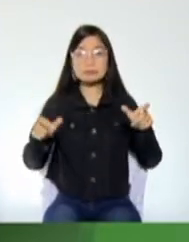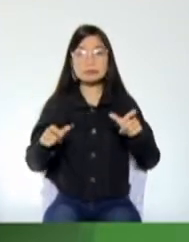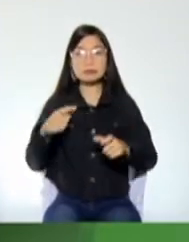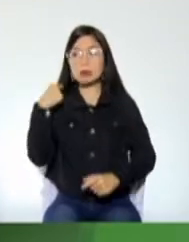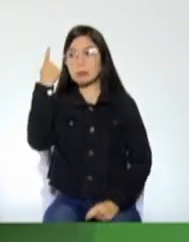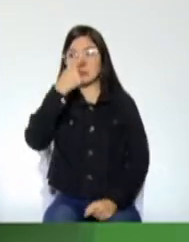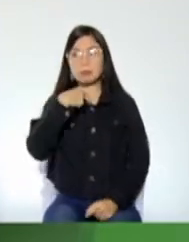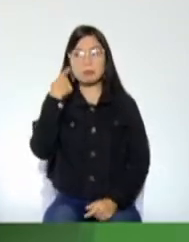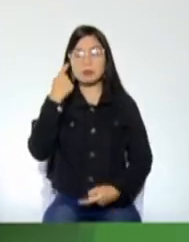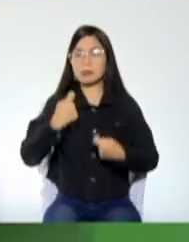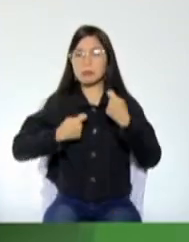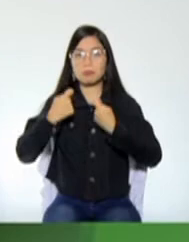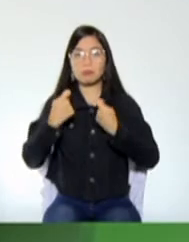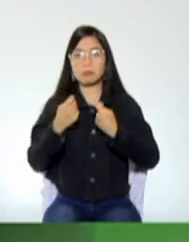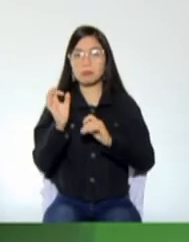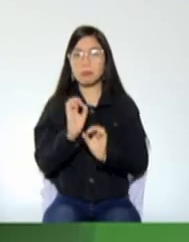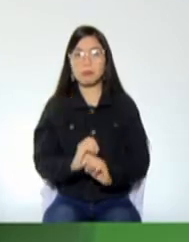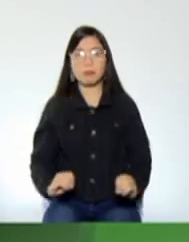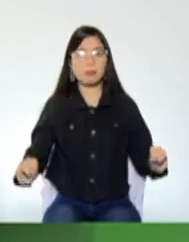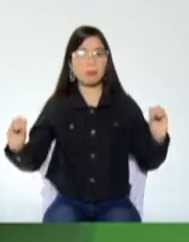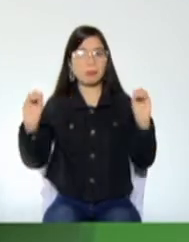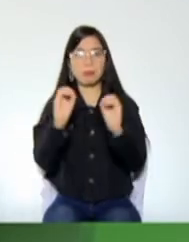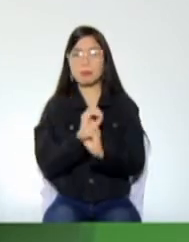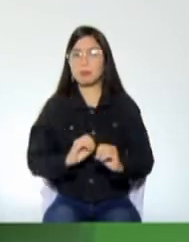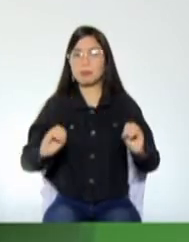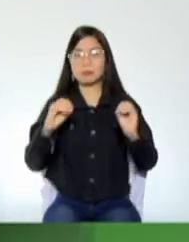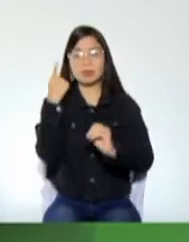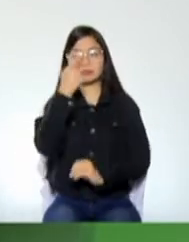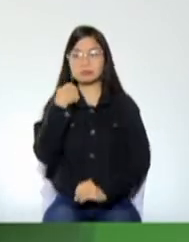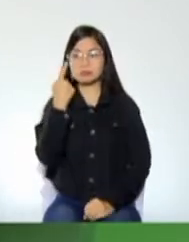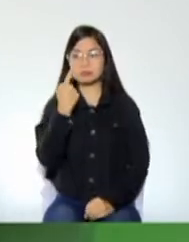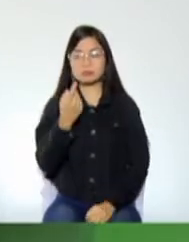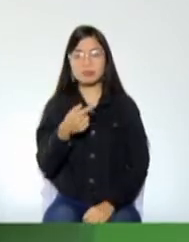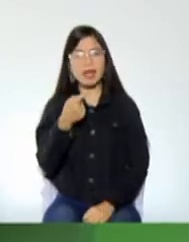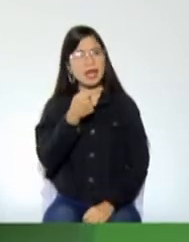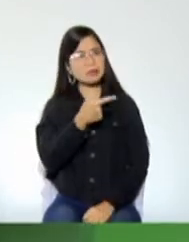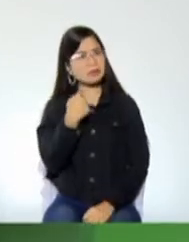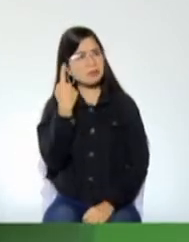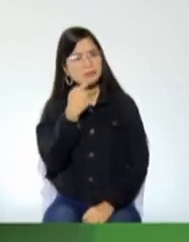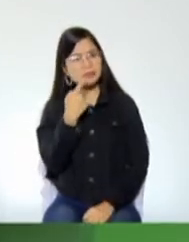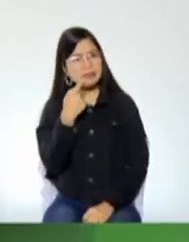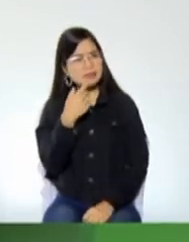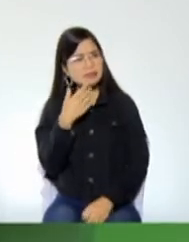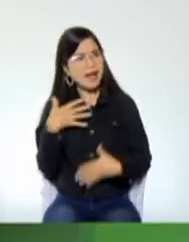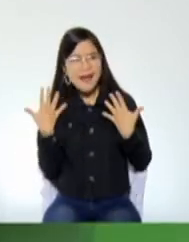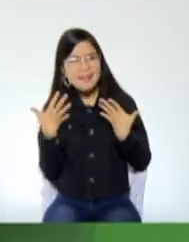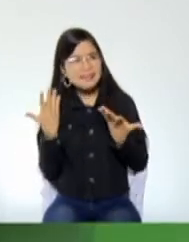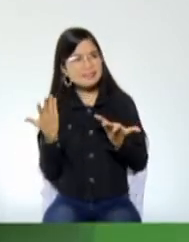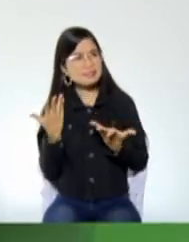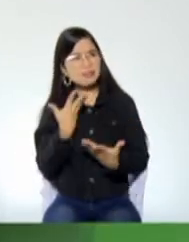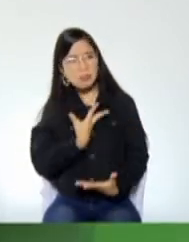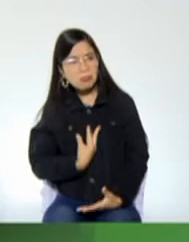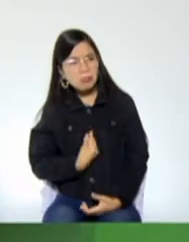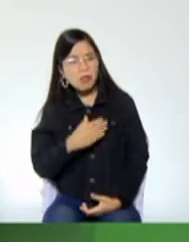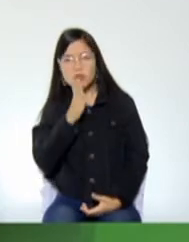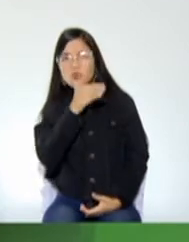su rostro alguna emoción. Ay, pero es que tú no expresas la alegría, la tristeza. Personas